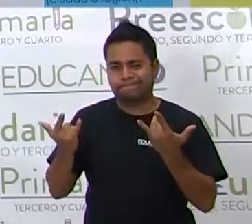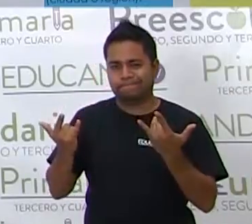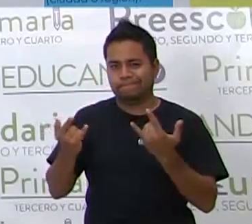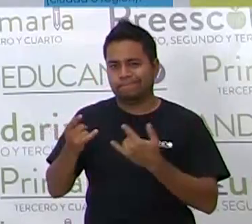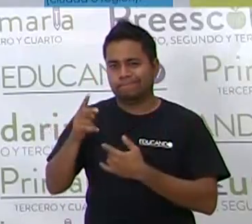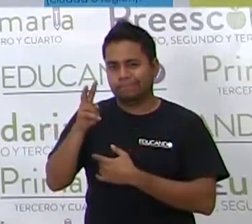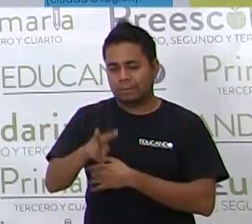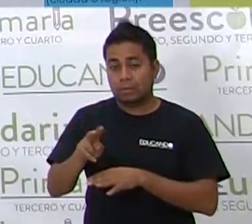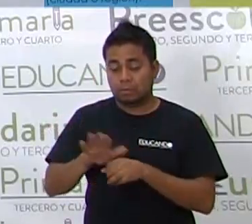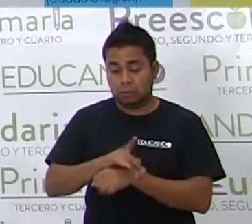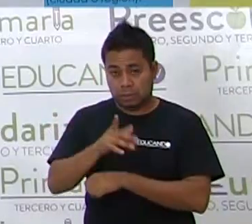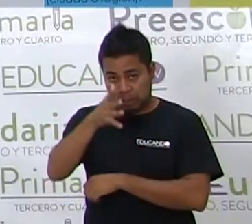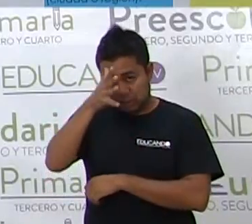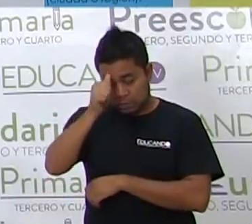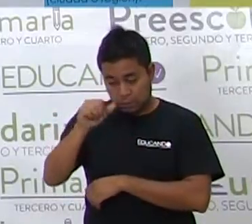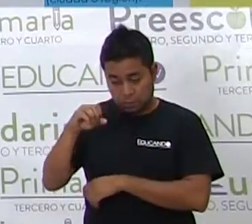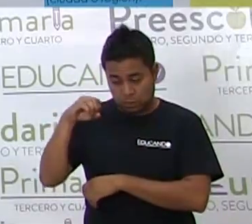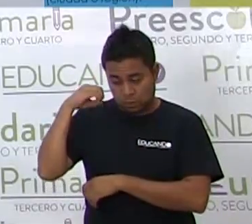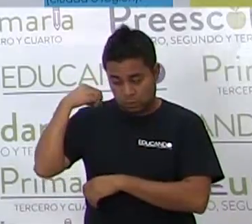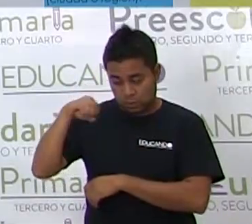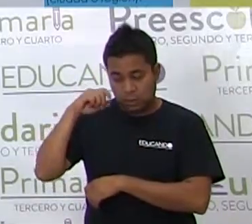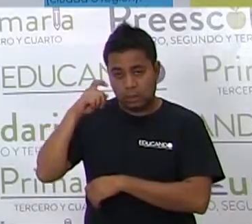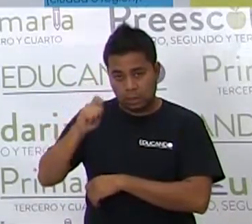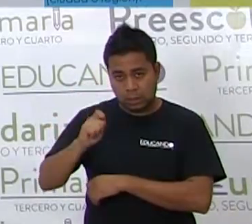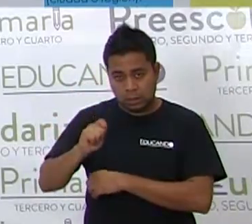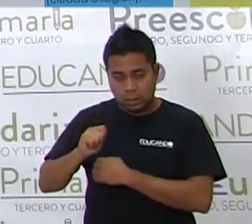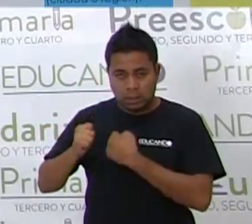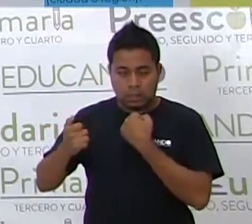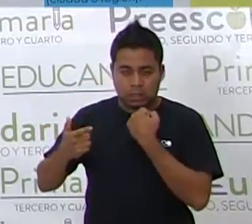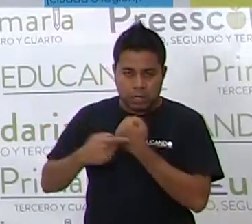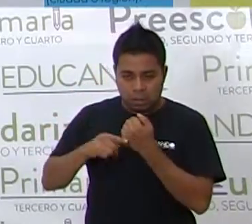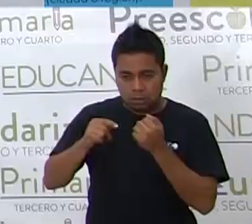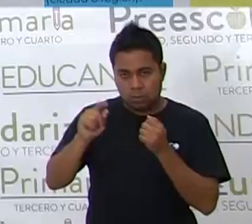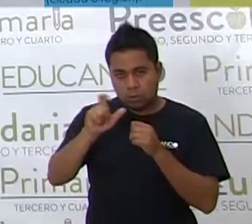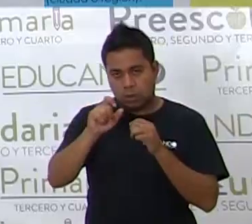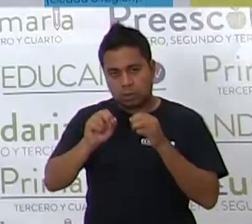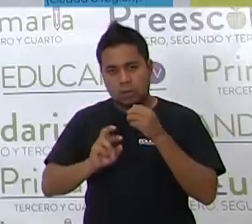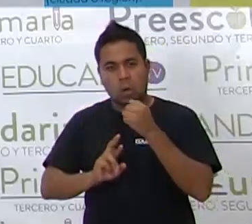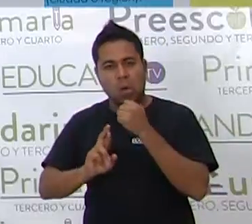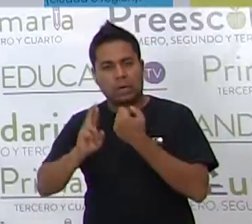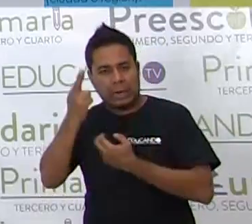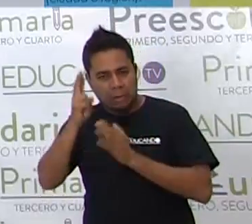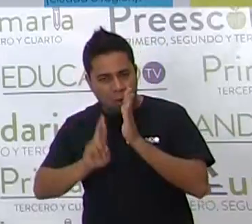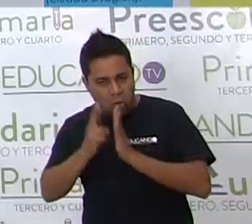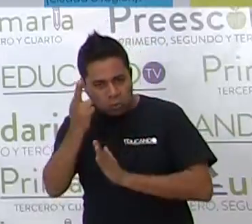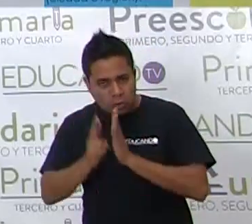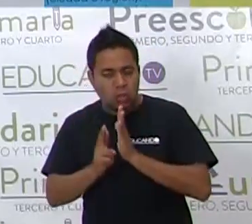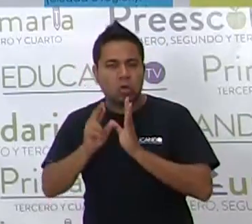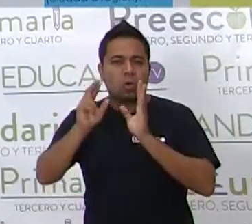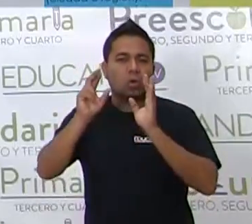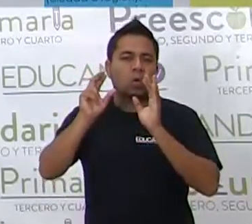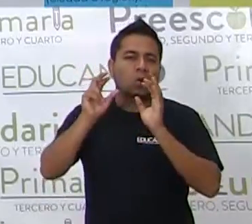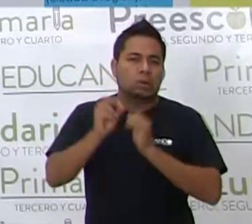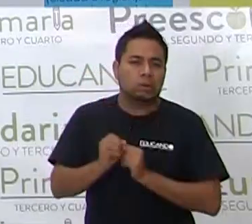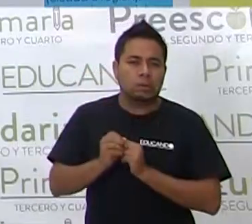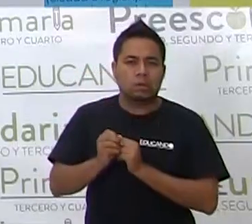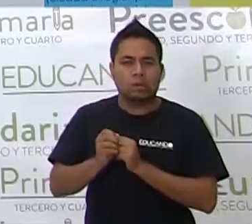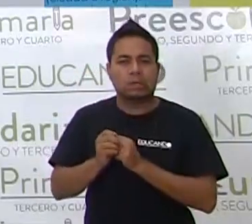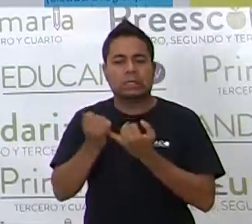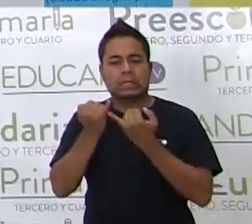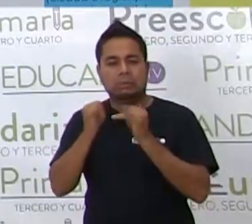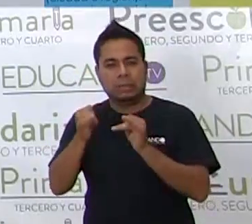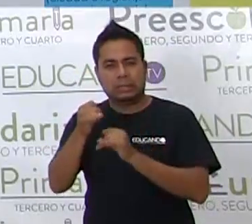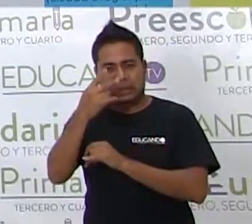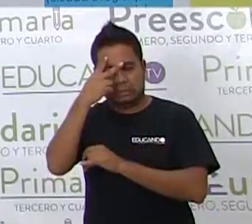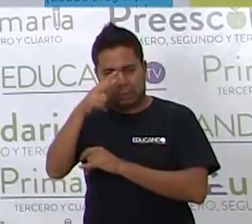porque Oaxaca fue parte fundamental en algunos hechos de la Revolución Mexicana, de la Independencia de México, y algunos de